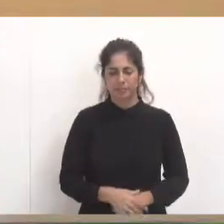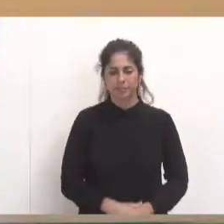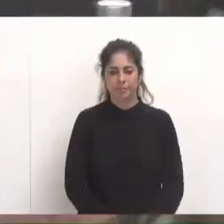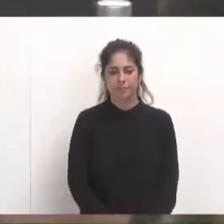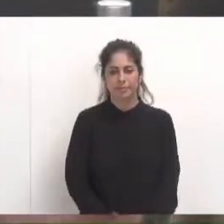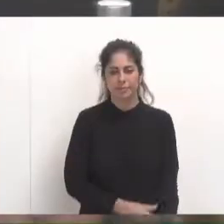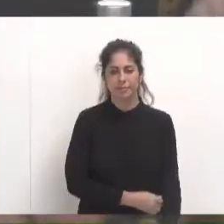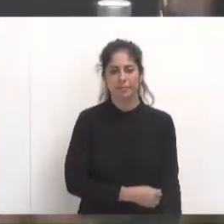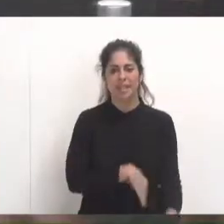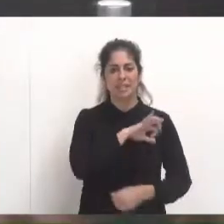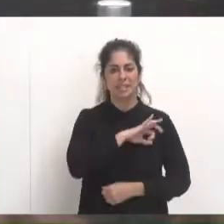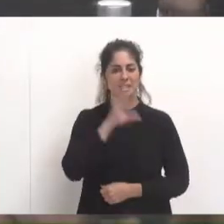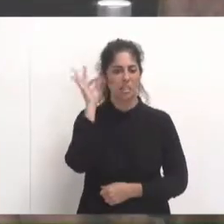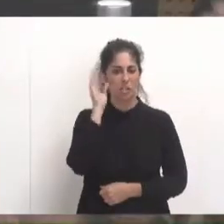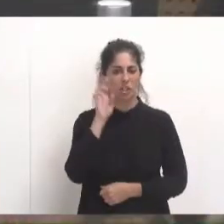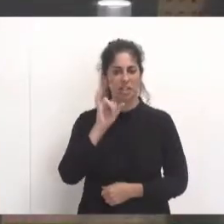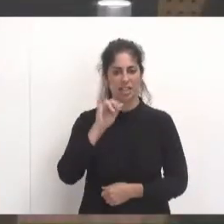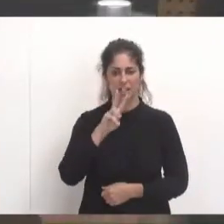Bueno, Rivero,